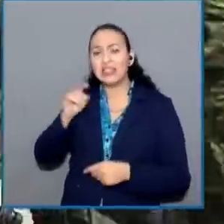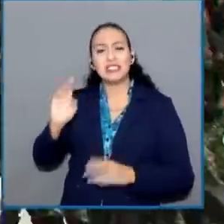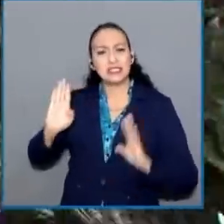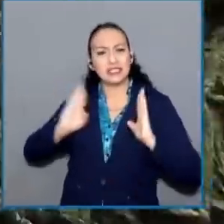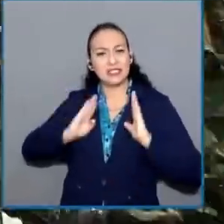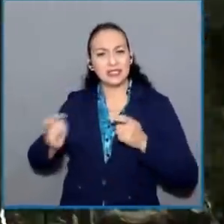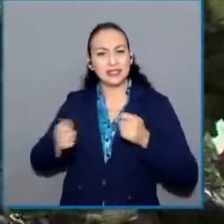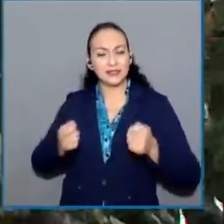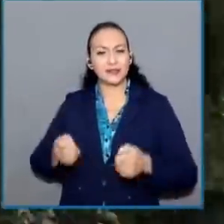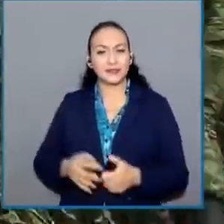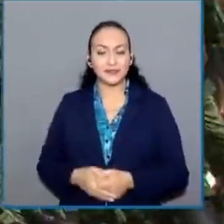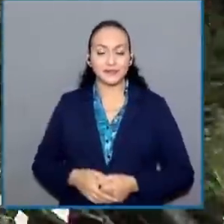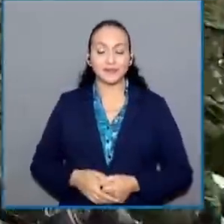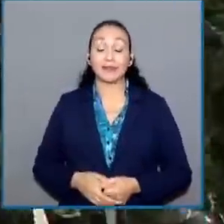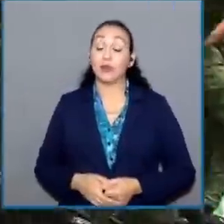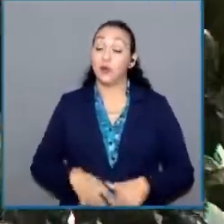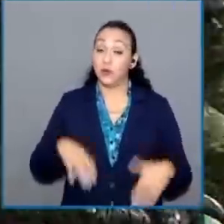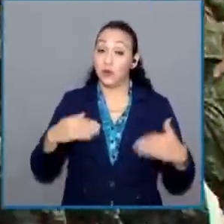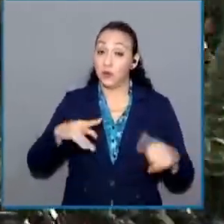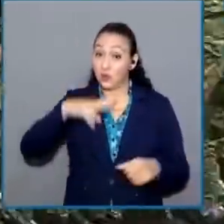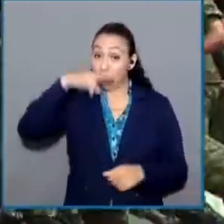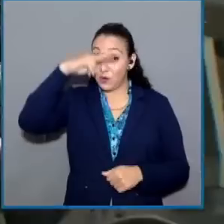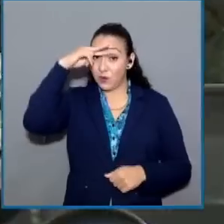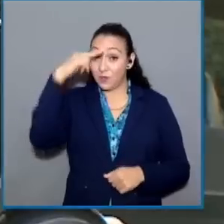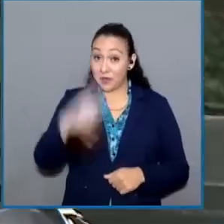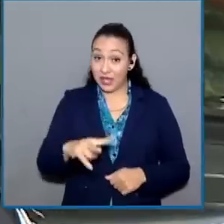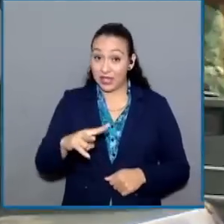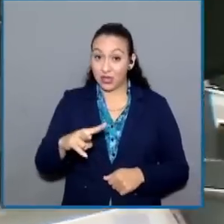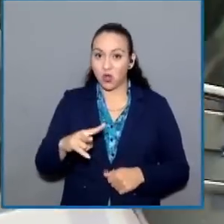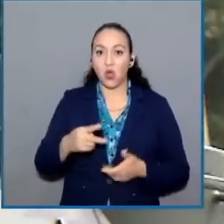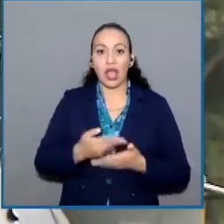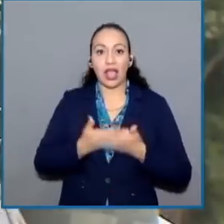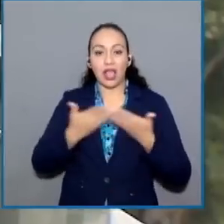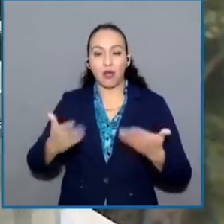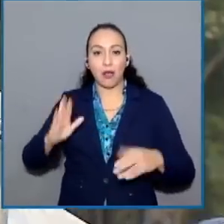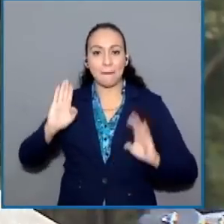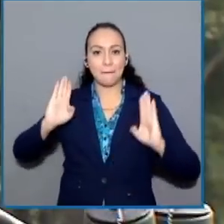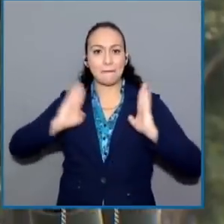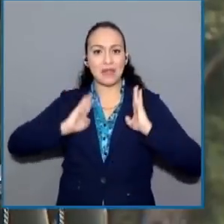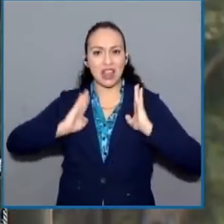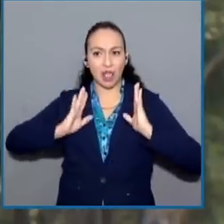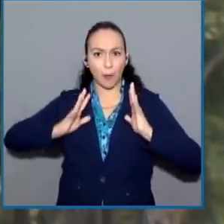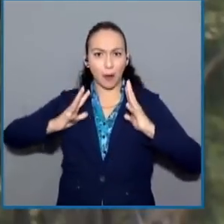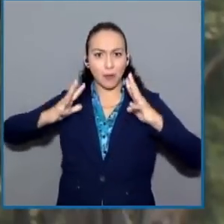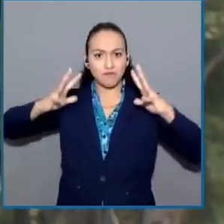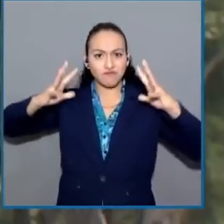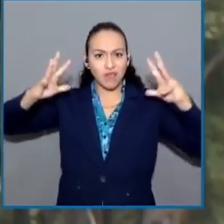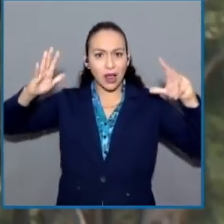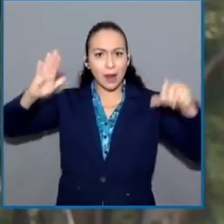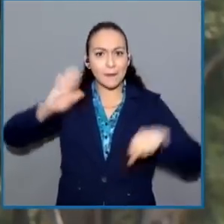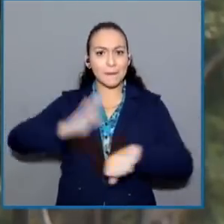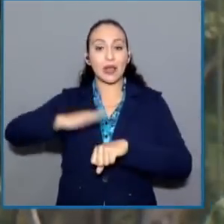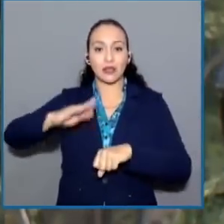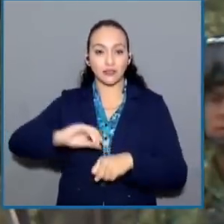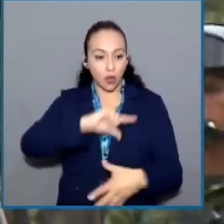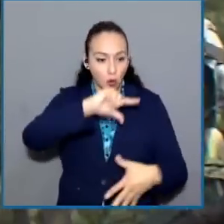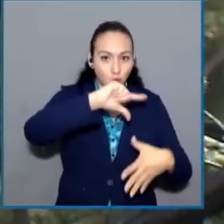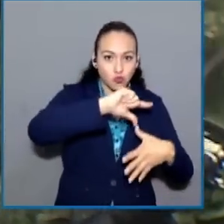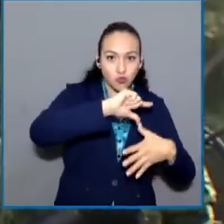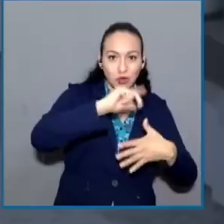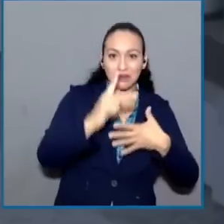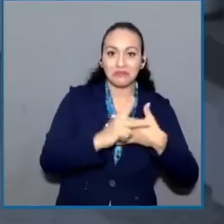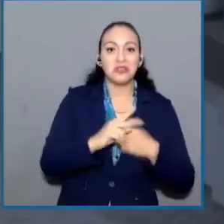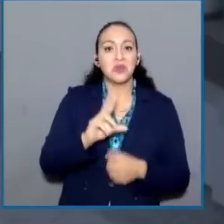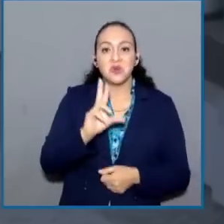México vive una nueva etapa de empoderamiento militar que no se ha visto incluso en otros países de América Latina, denunciaron investigadores en la